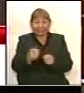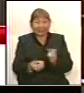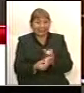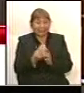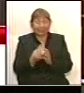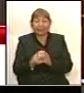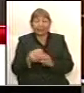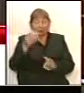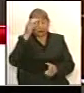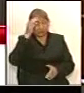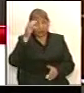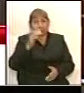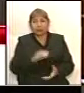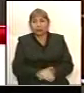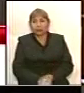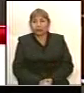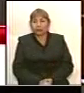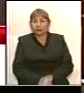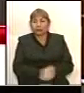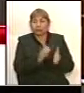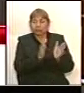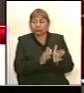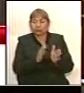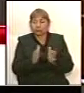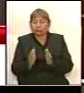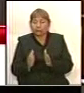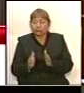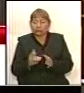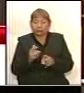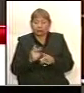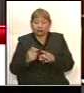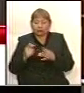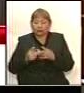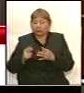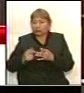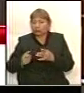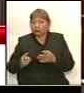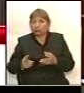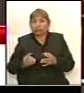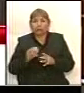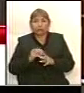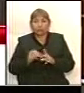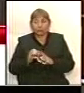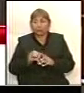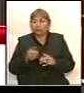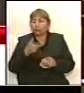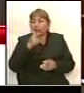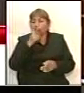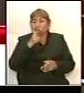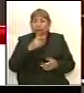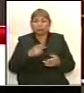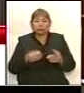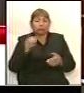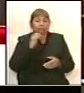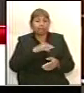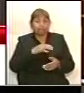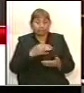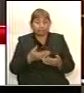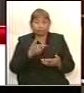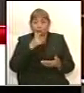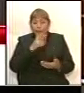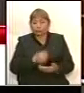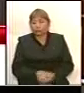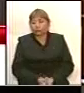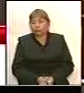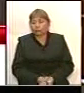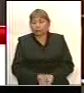de capacidades, en la preparación para la diversificación de cultivos, en el uso del agua, en el financiamiento del agua.